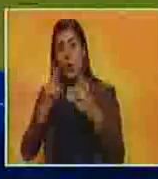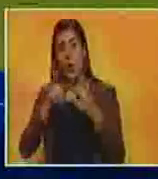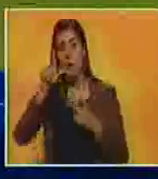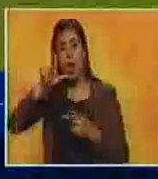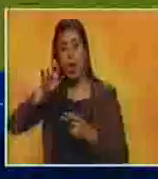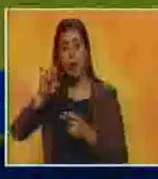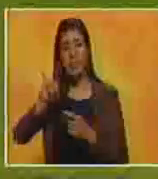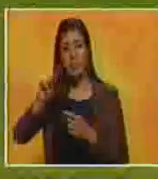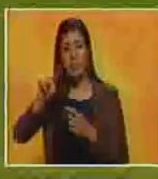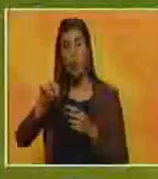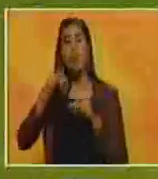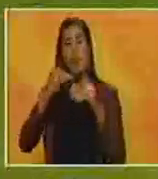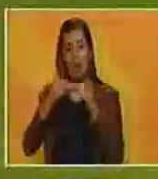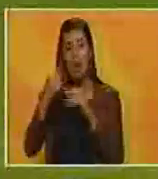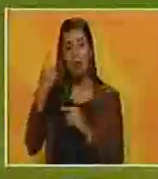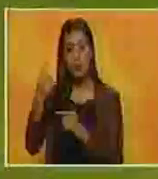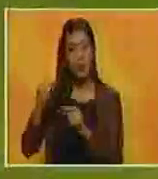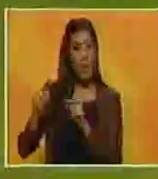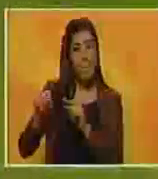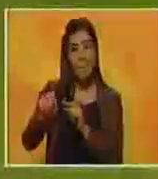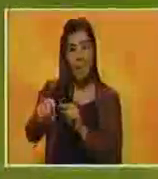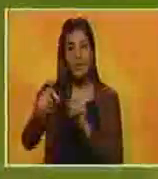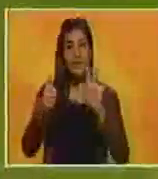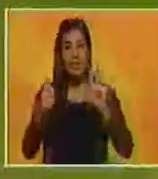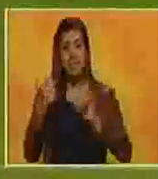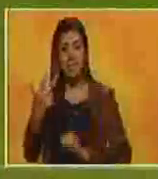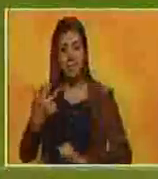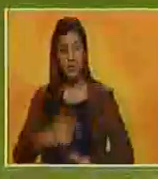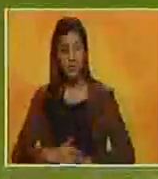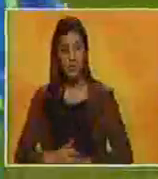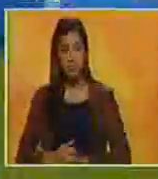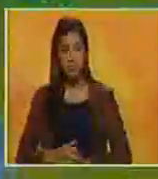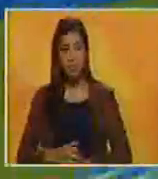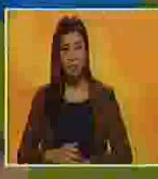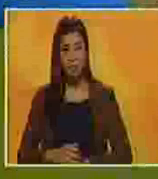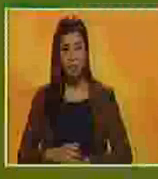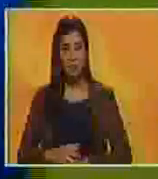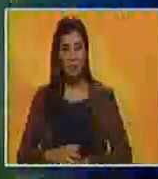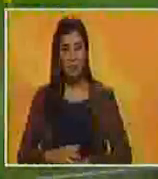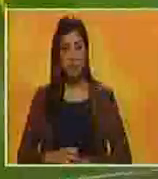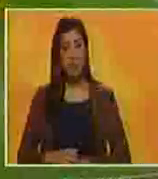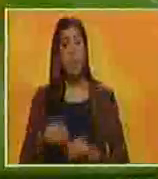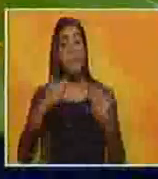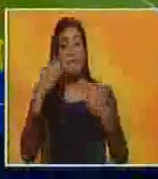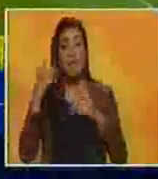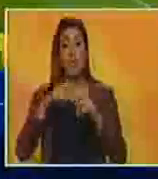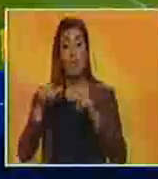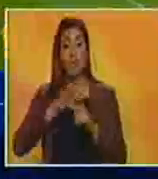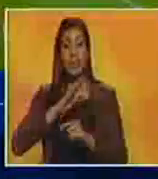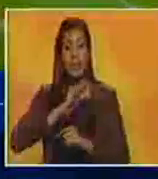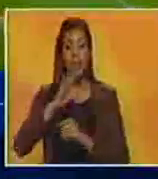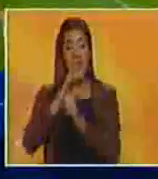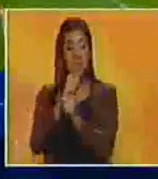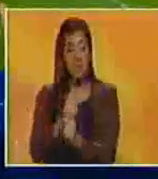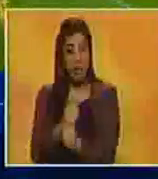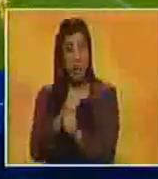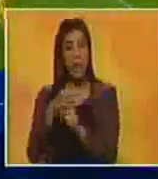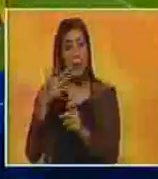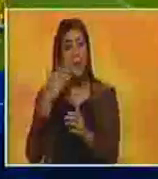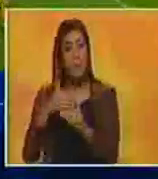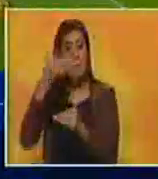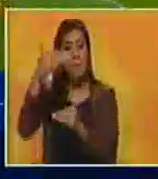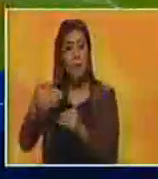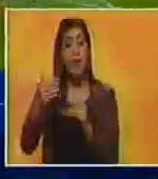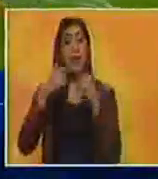Lorenzo Insigne igualó las acciones de penal al 63. El Borussia Dortmund tendrá que esperar para